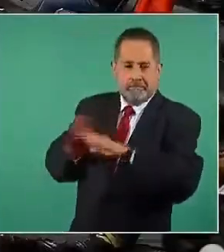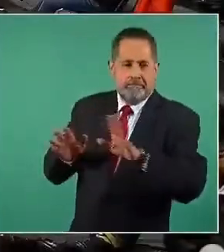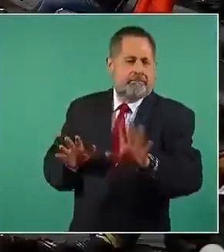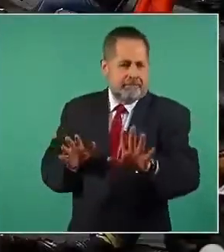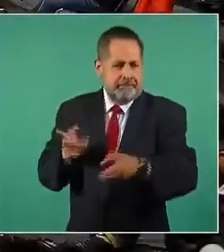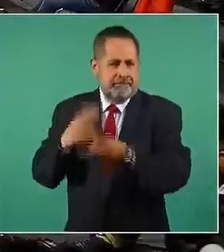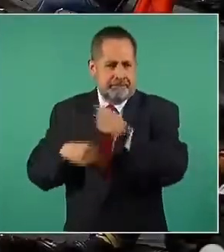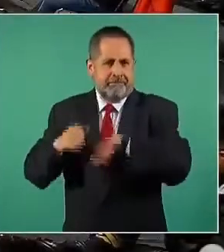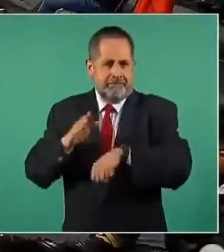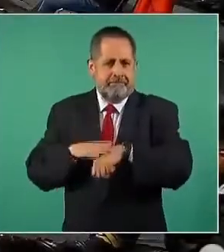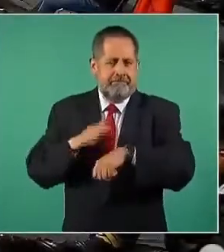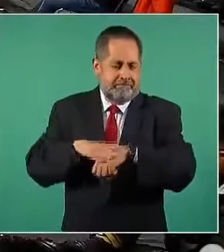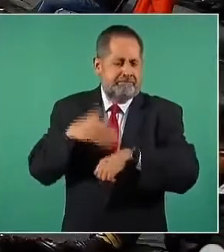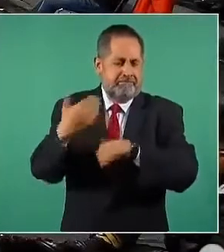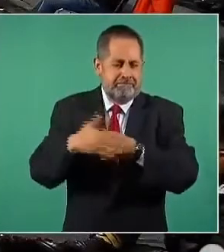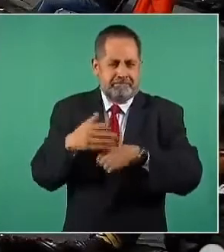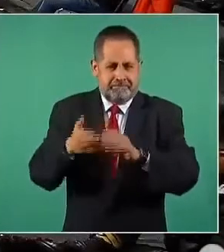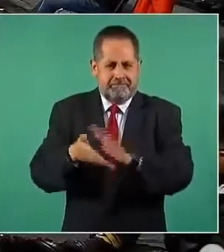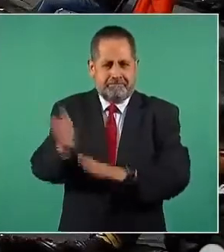¿no?